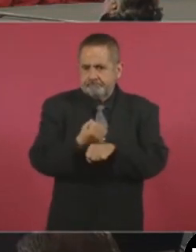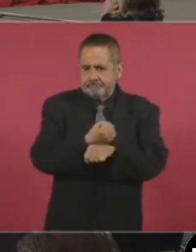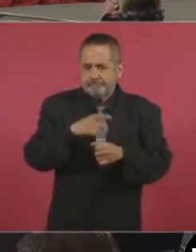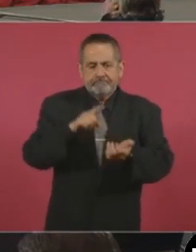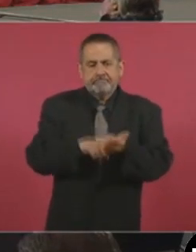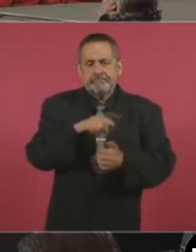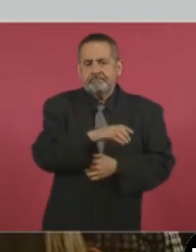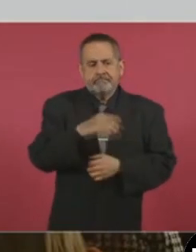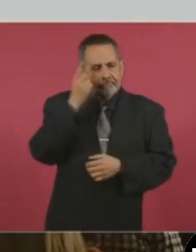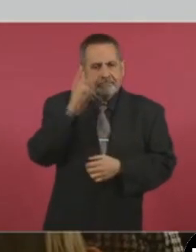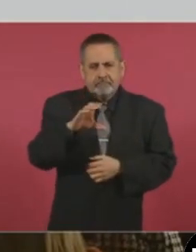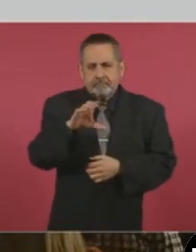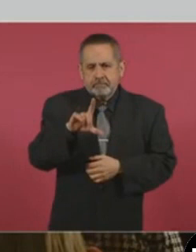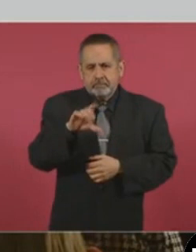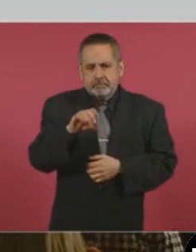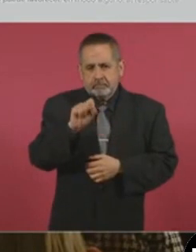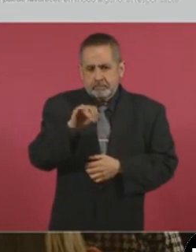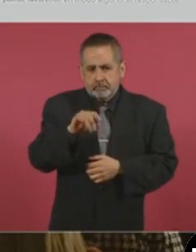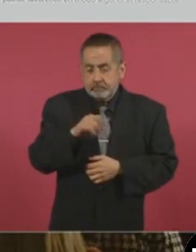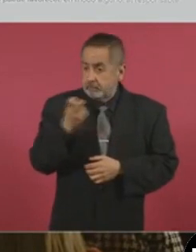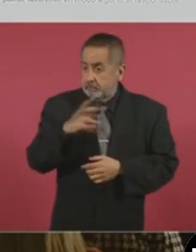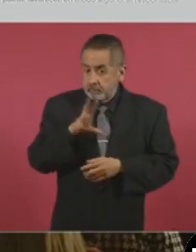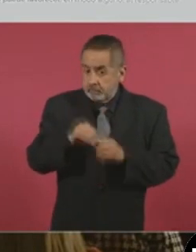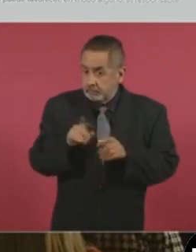víctima. ¿Eso es todo?